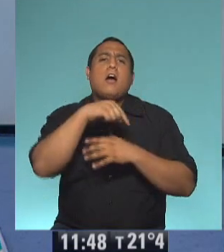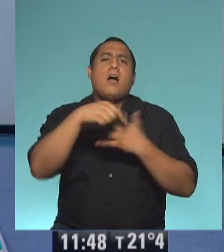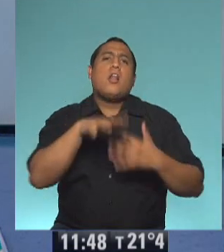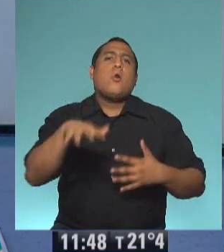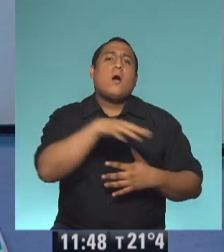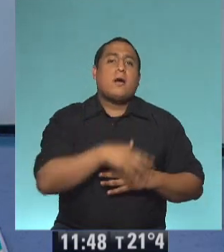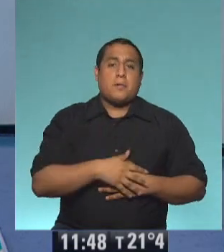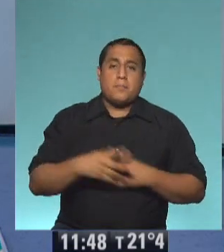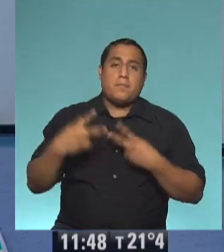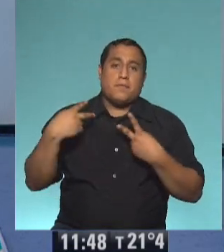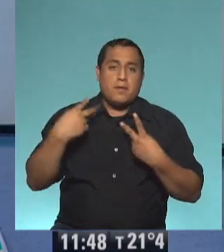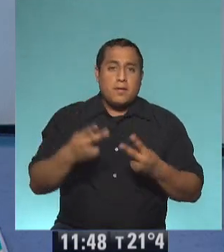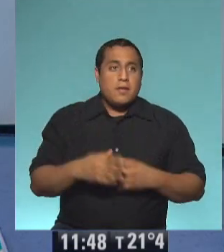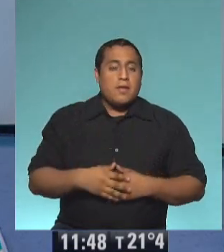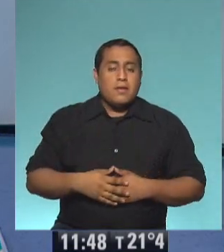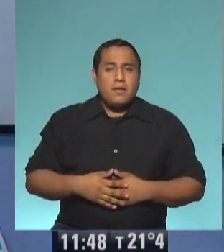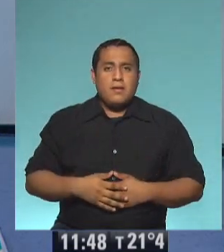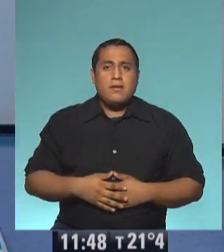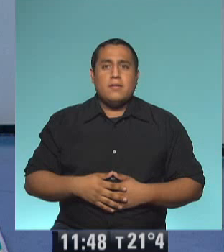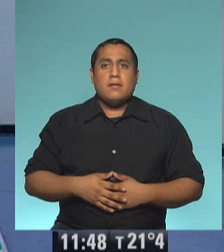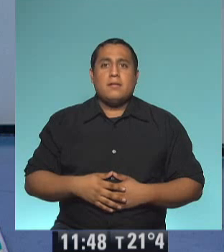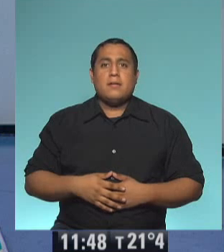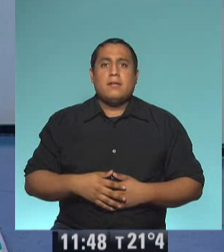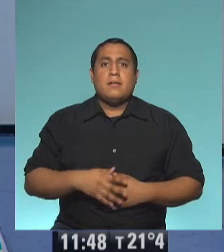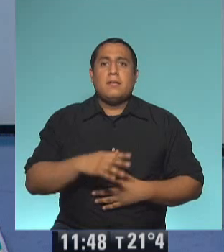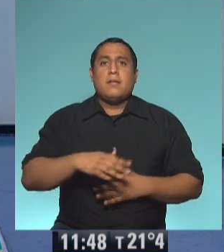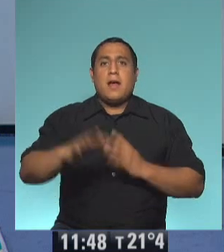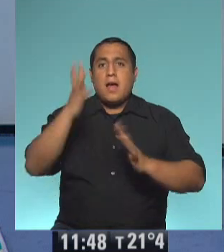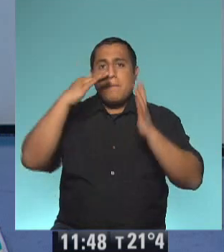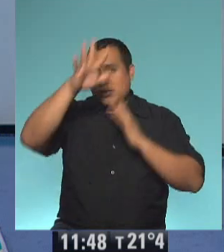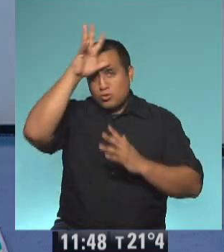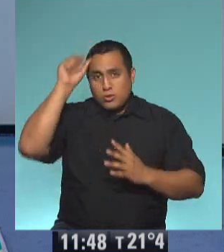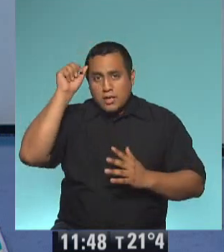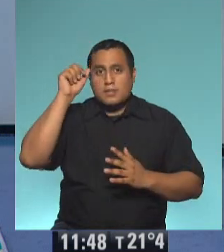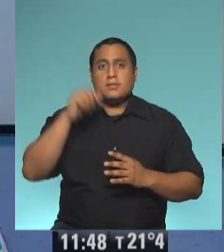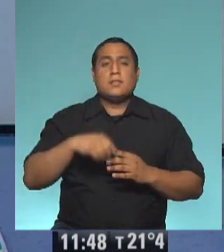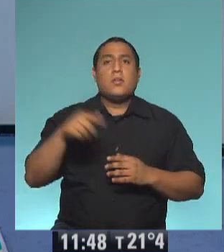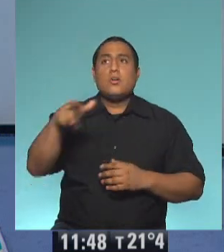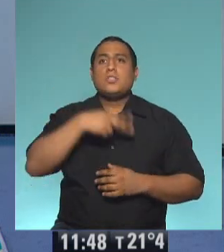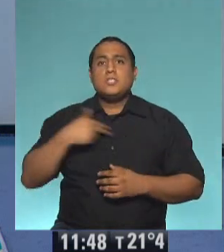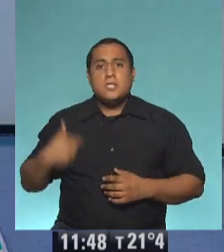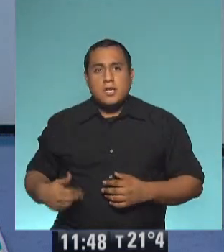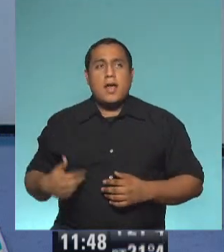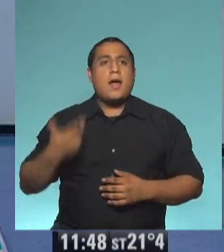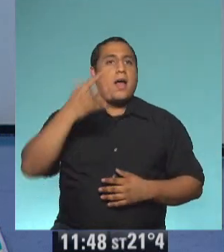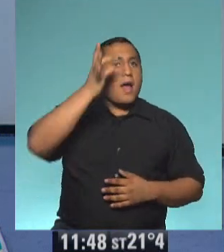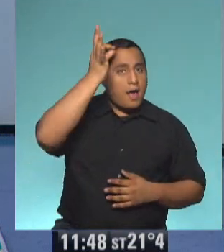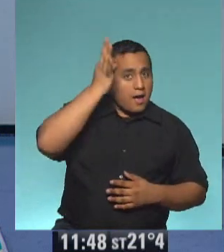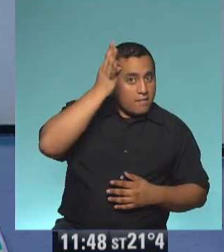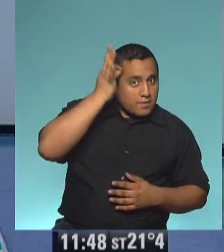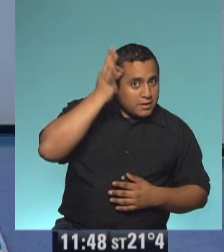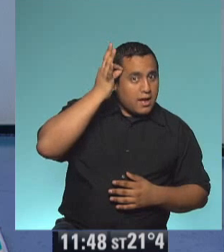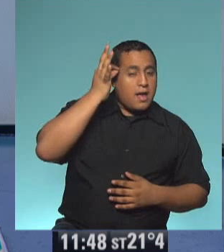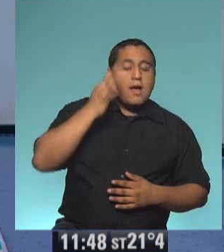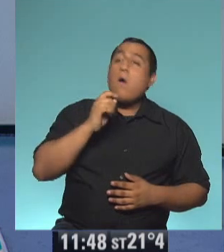Mira, vos, viajó yo fui a la Amazonas. Muy bien, a la Amazonas. China. A la China. Wow. África. ¡Qué lindo!